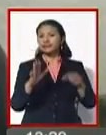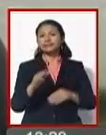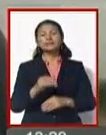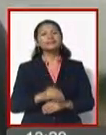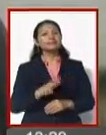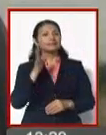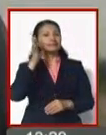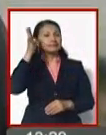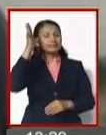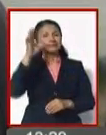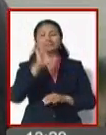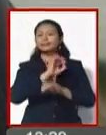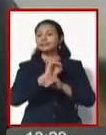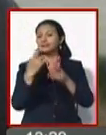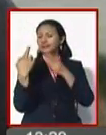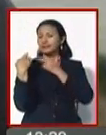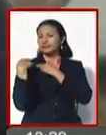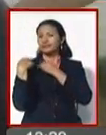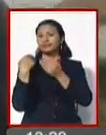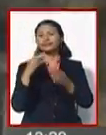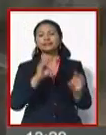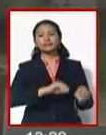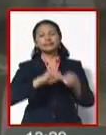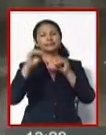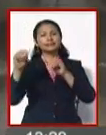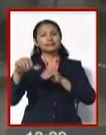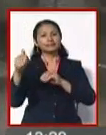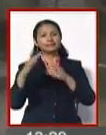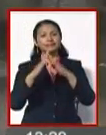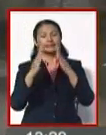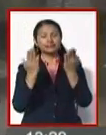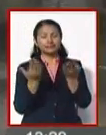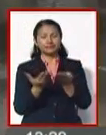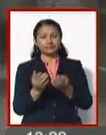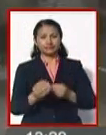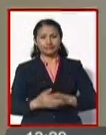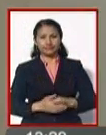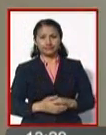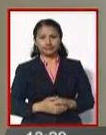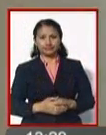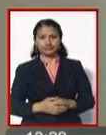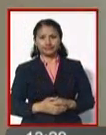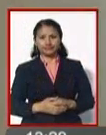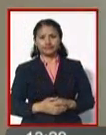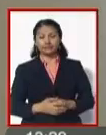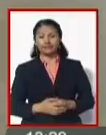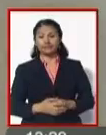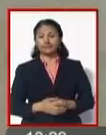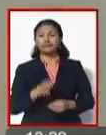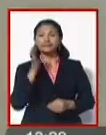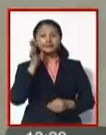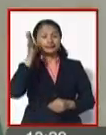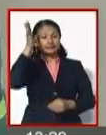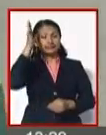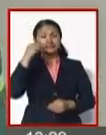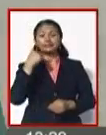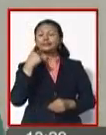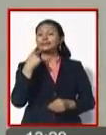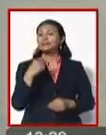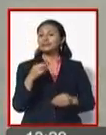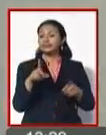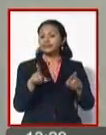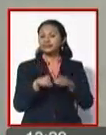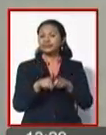Junta Escolar no tiene tuición para pedir que sean trasladadas a otro centro educativo. La Junta Escolar es para